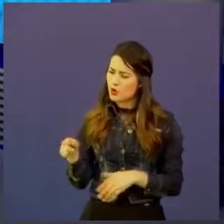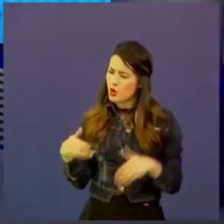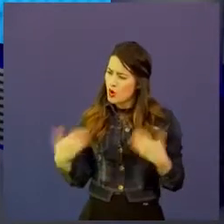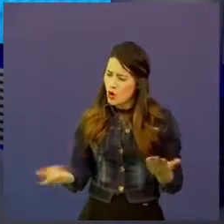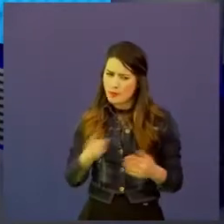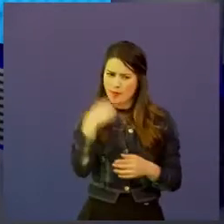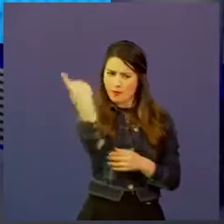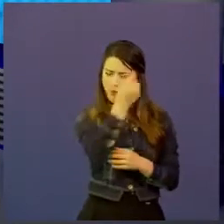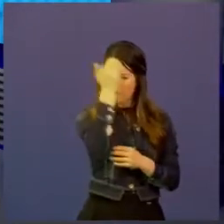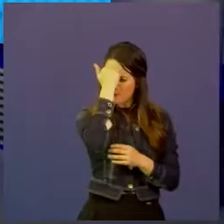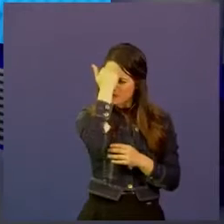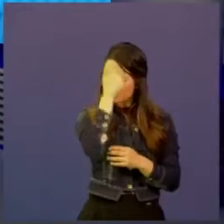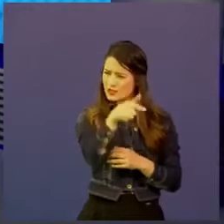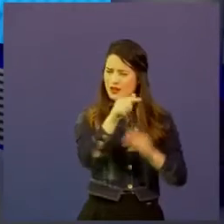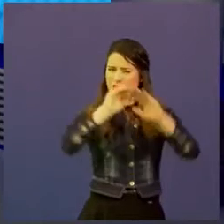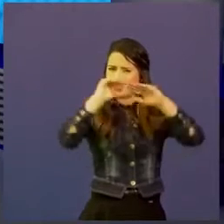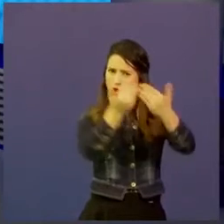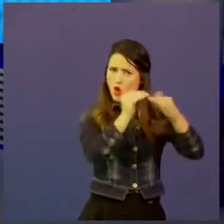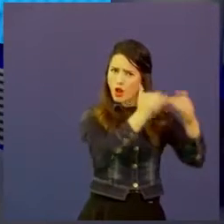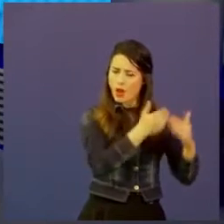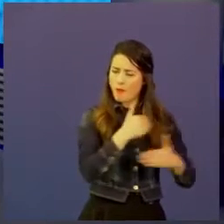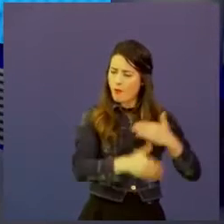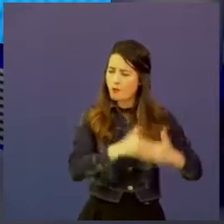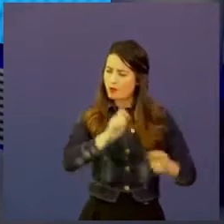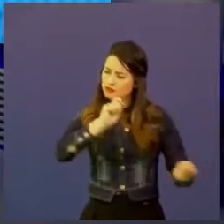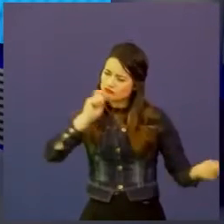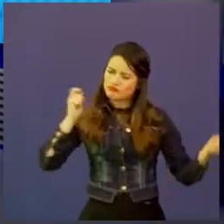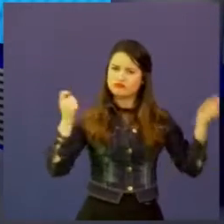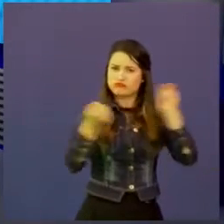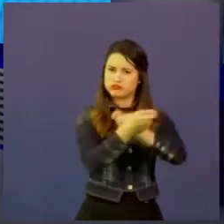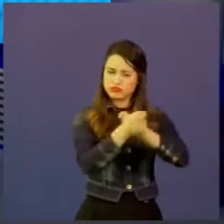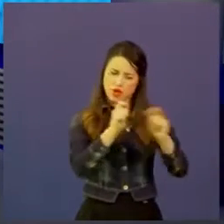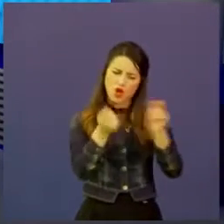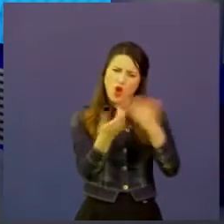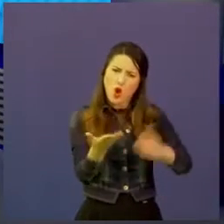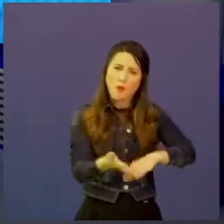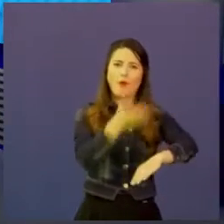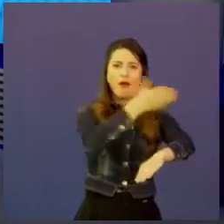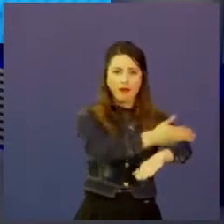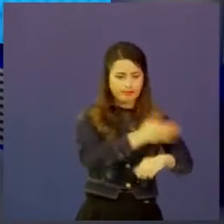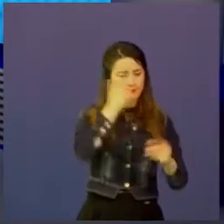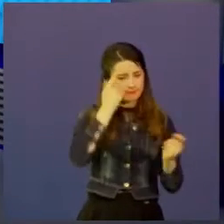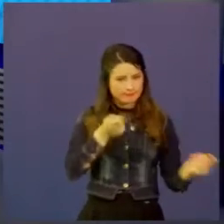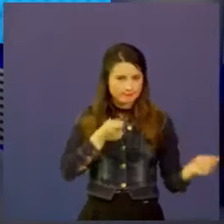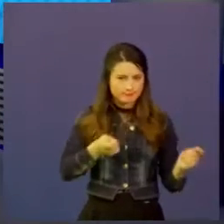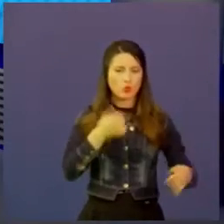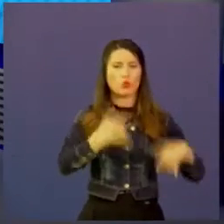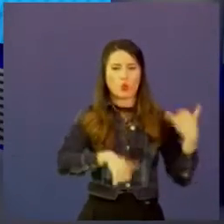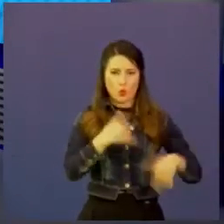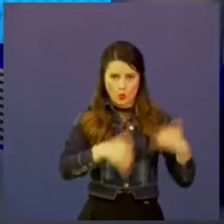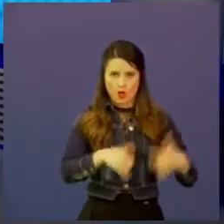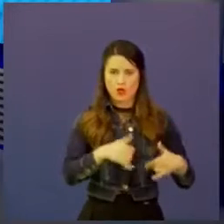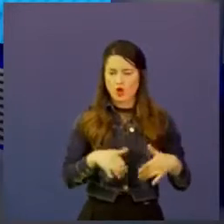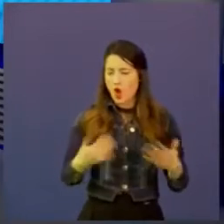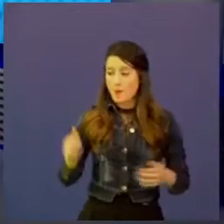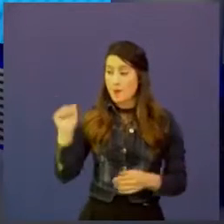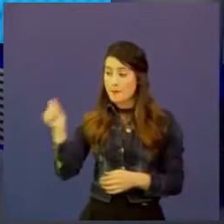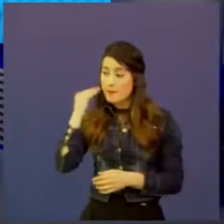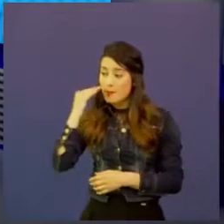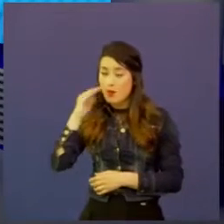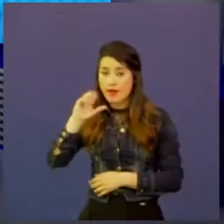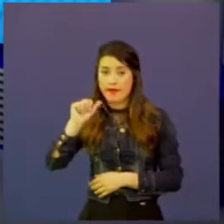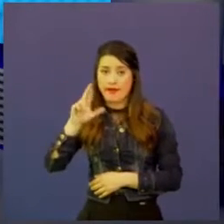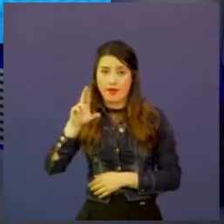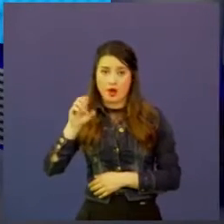logren una transformación realmente a través de metodologías como el juego. Carolina, te doy la entrada para que nos cuentes un